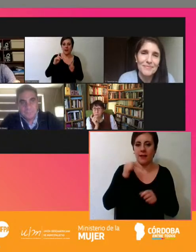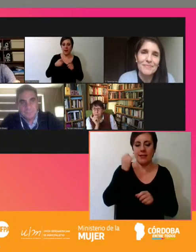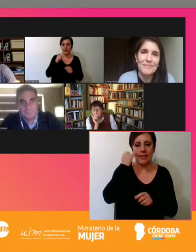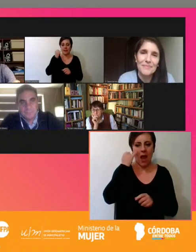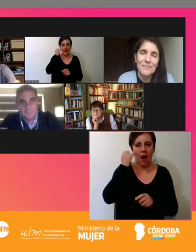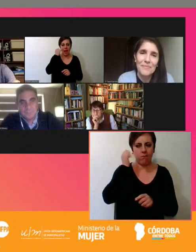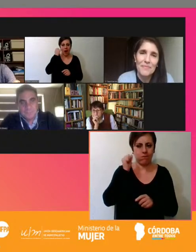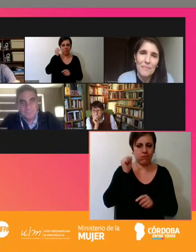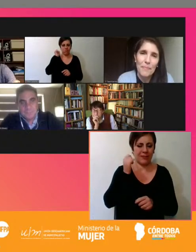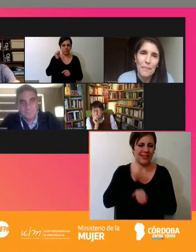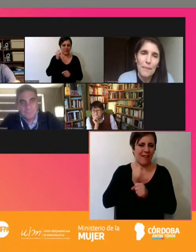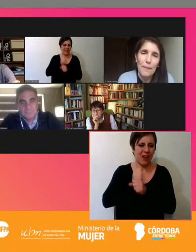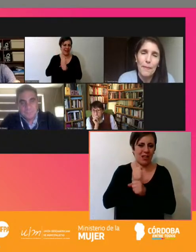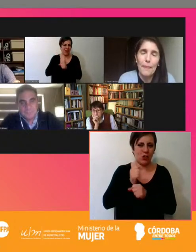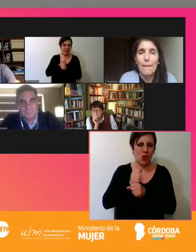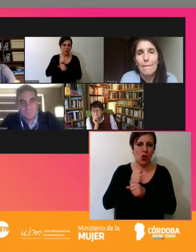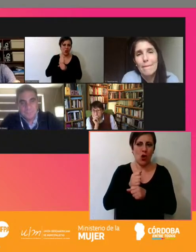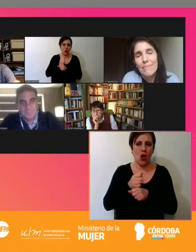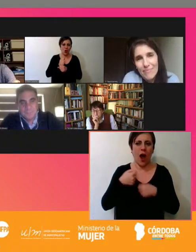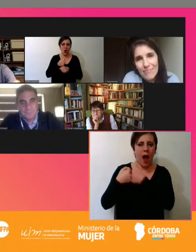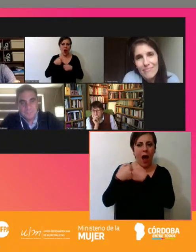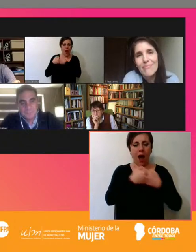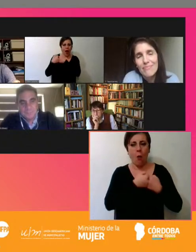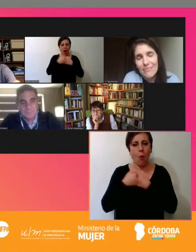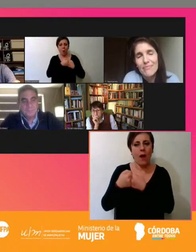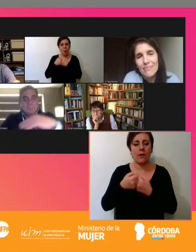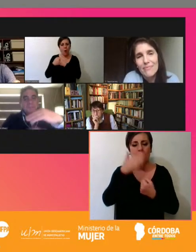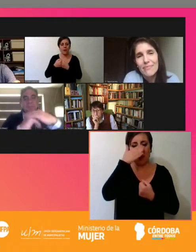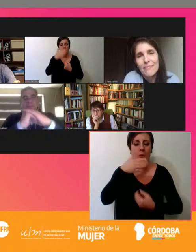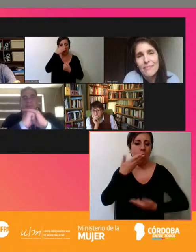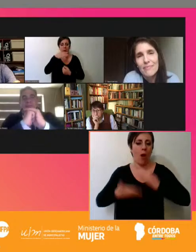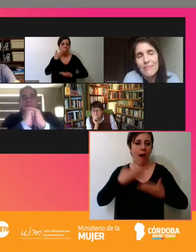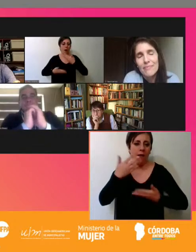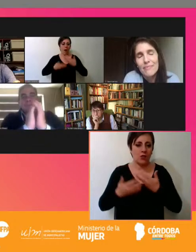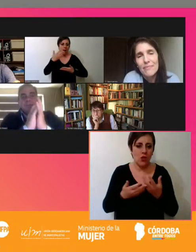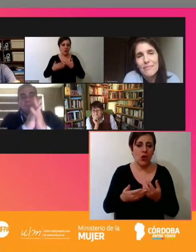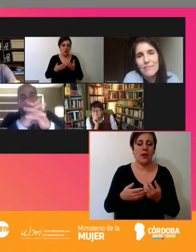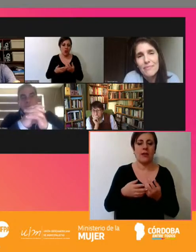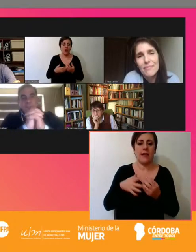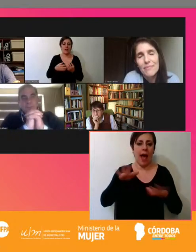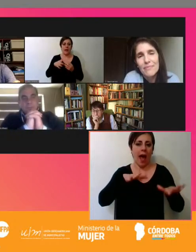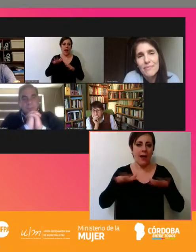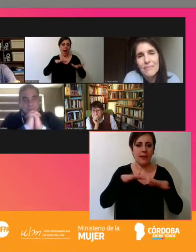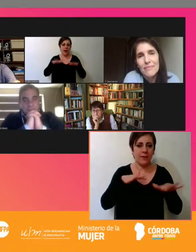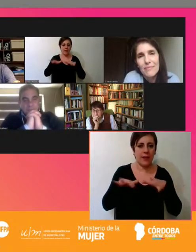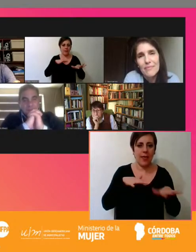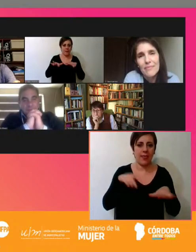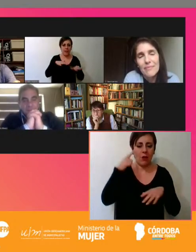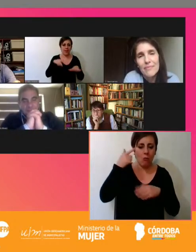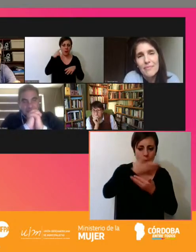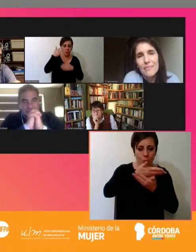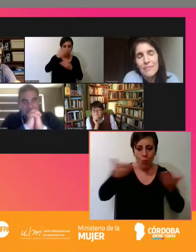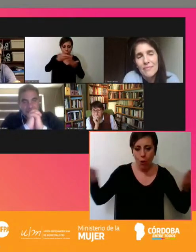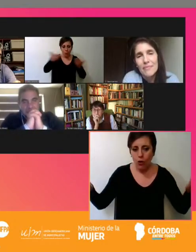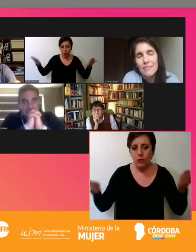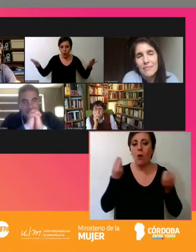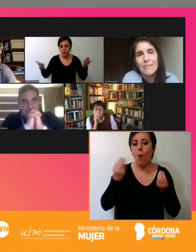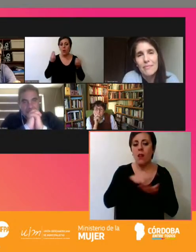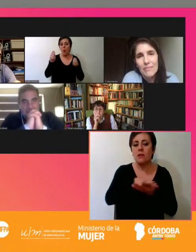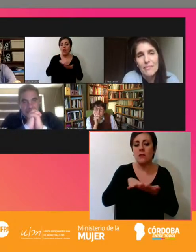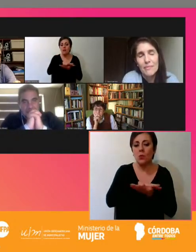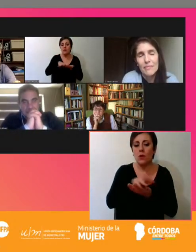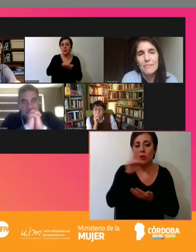en alianzas para una serie de acciones y actividades que tienen que ver con visibilizar la situación de las mujeres,